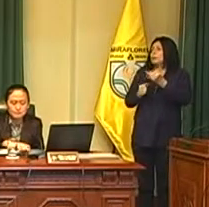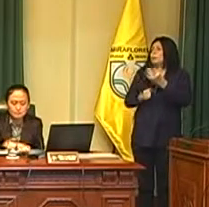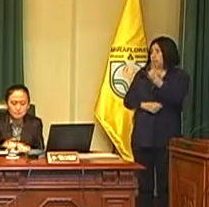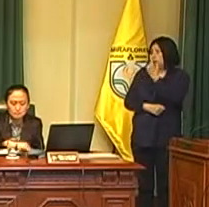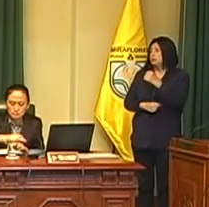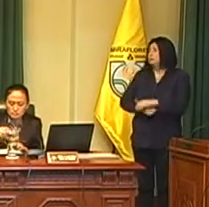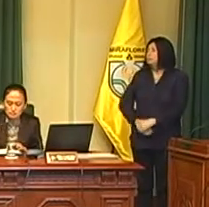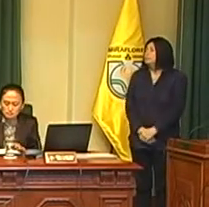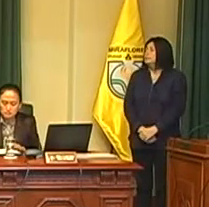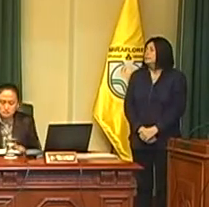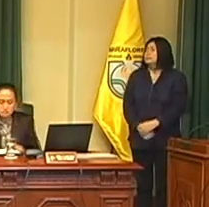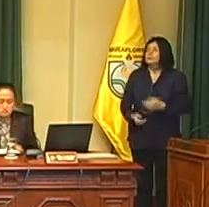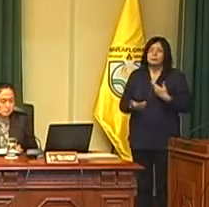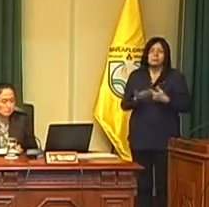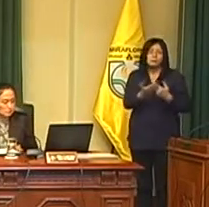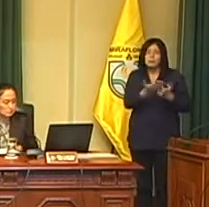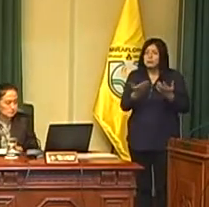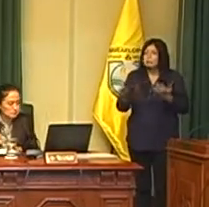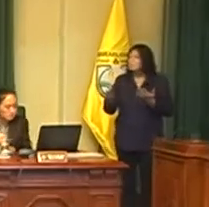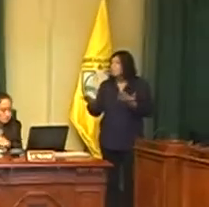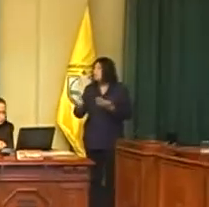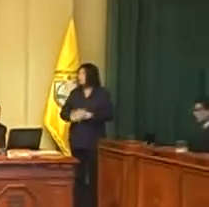acuerdo. Al debate.